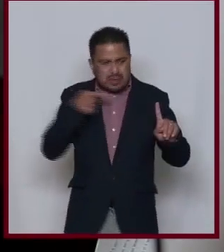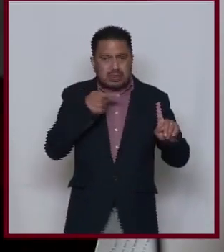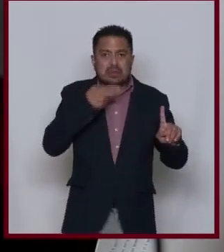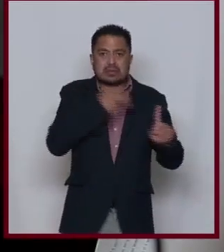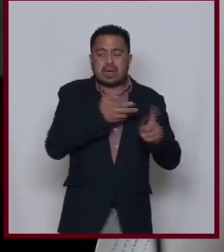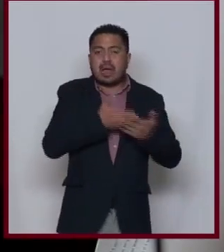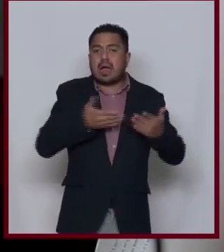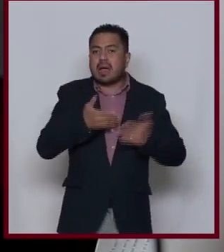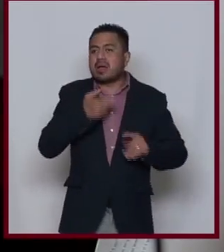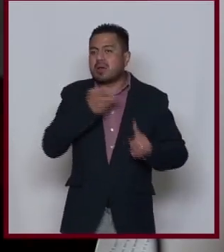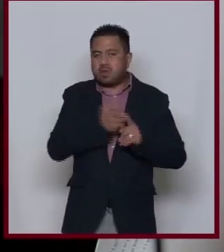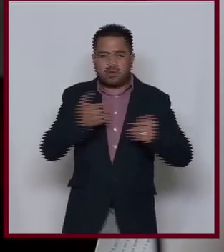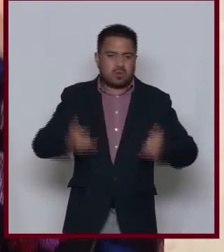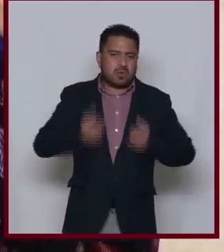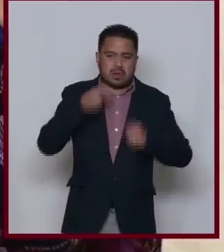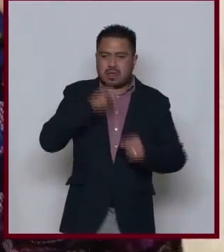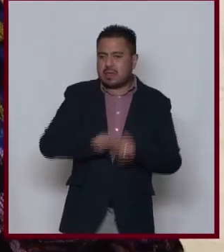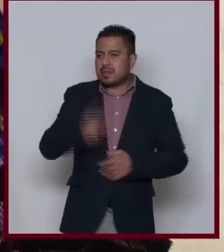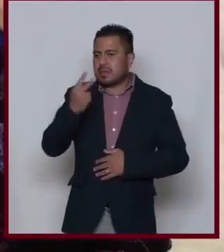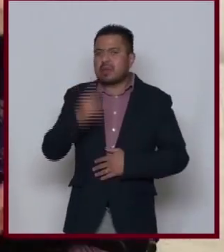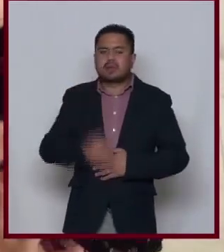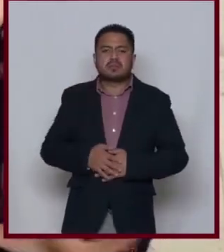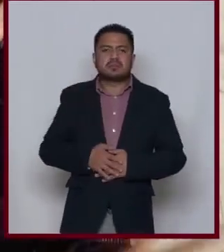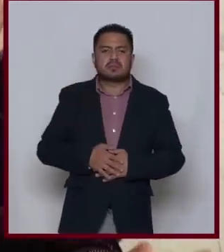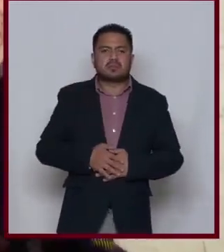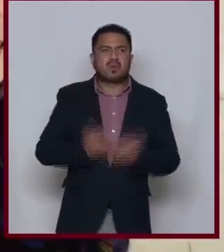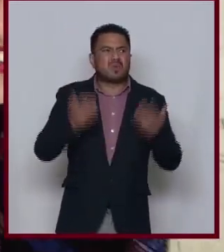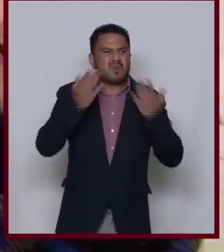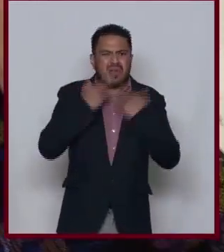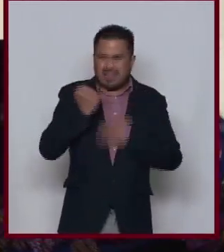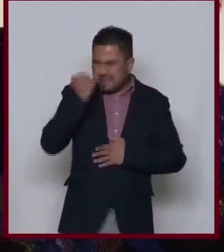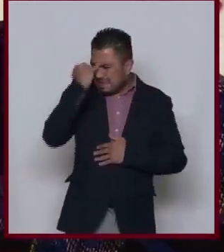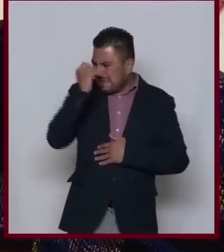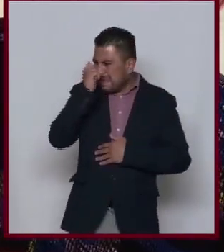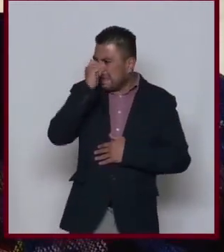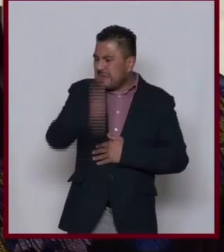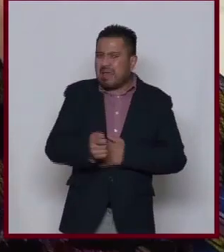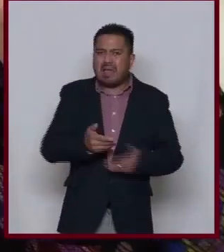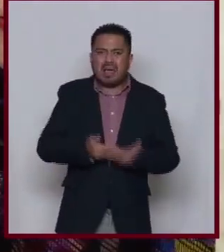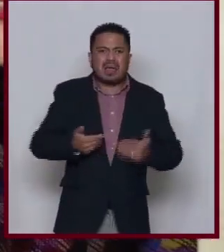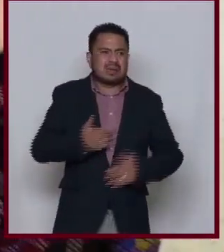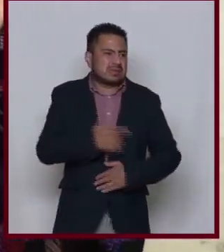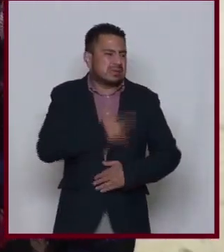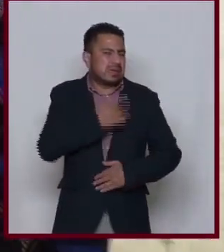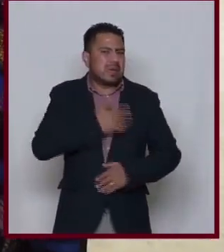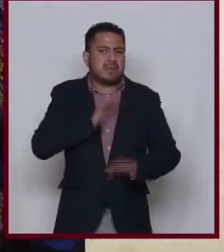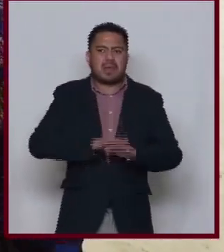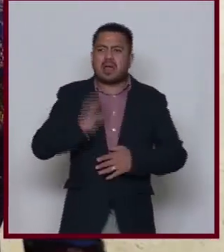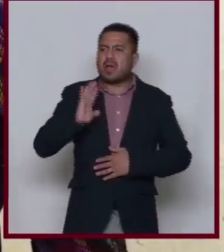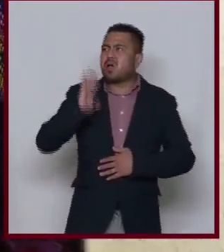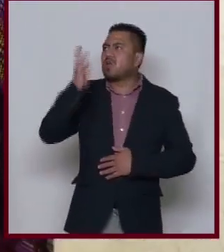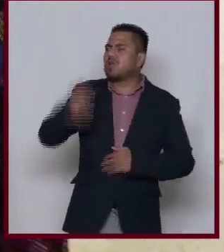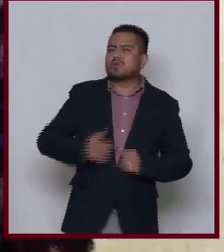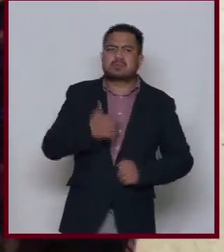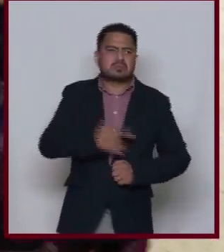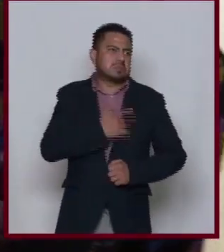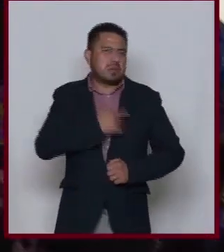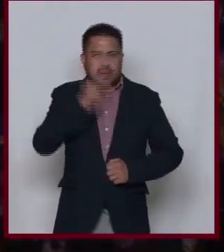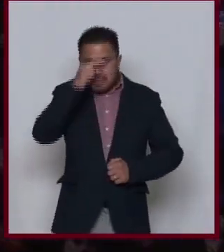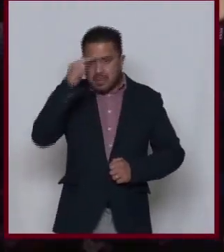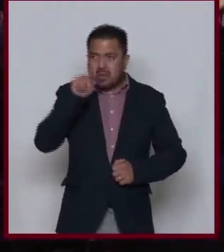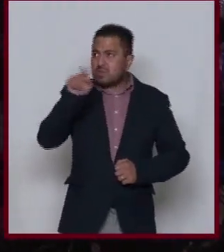bueno, esto fue Jóvenes en TV. Ay, no tenía ni idea. Ahora hasta me siento más orgullosa de ser mexicana. ¿Tú